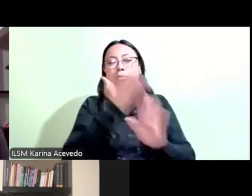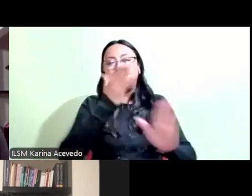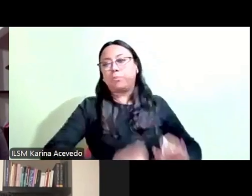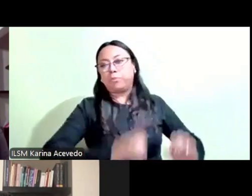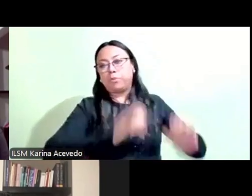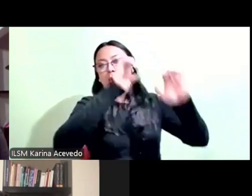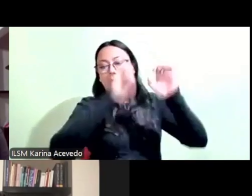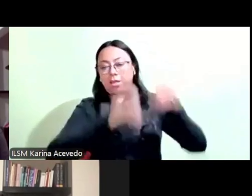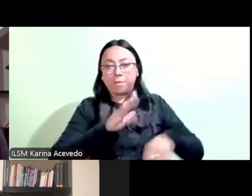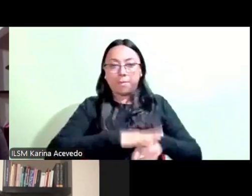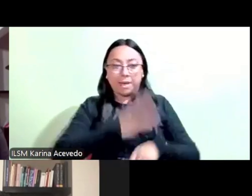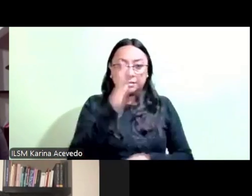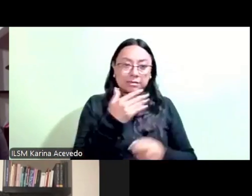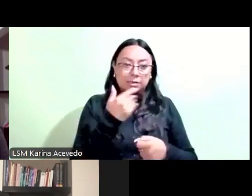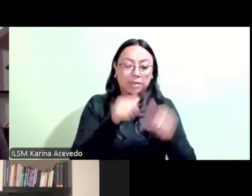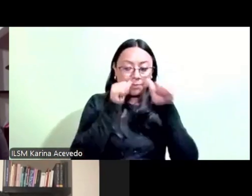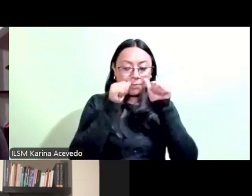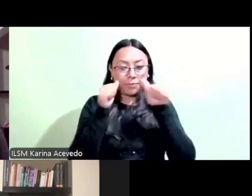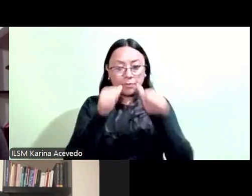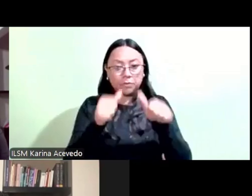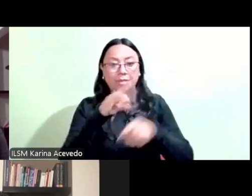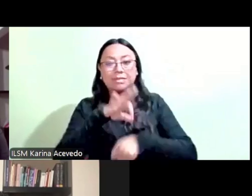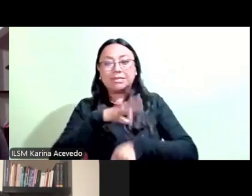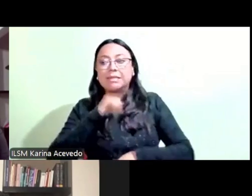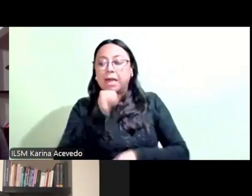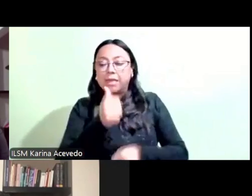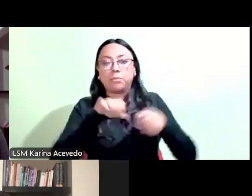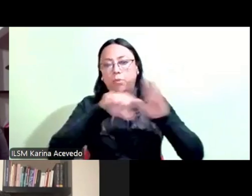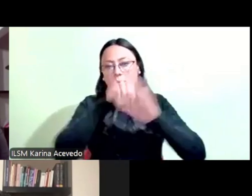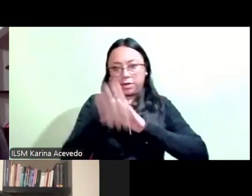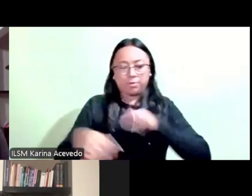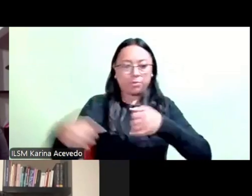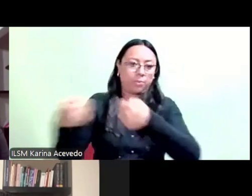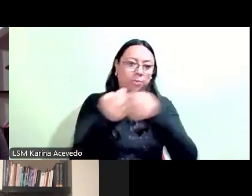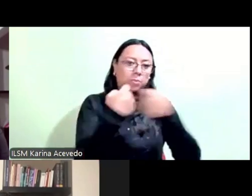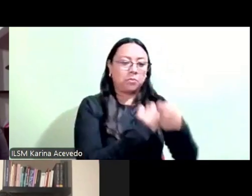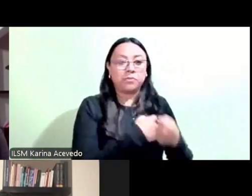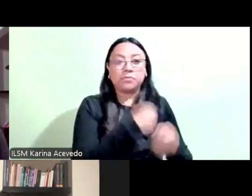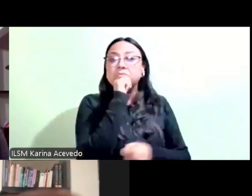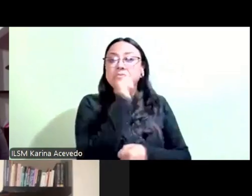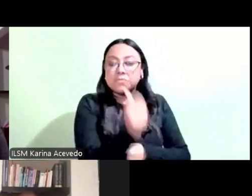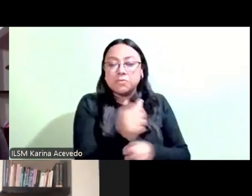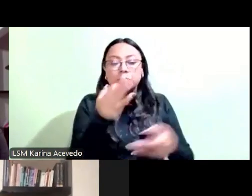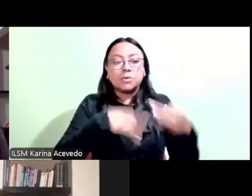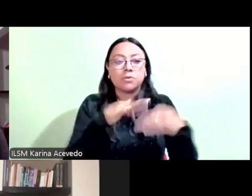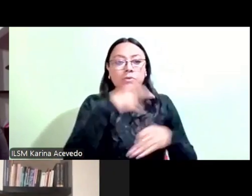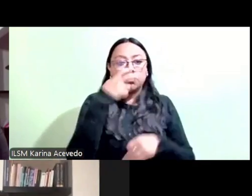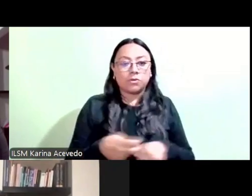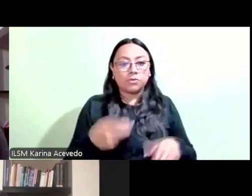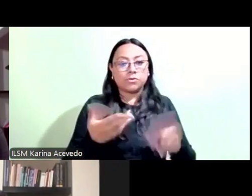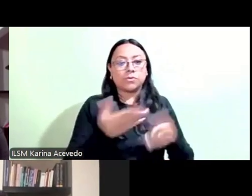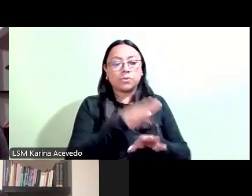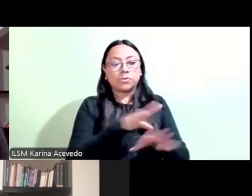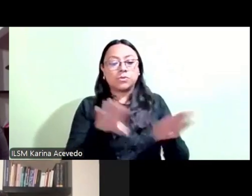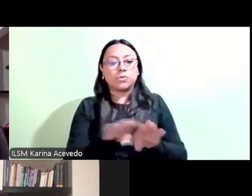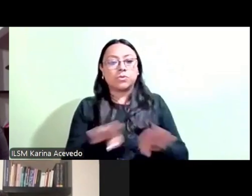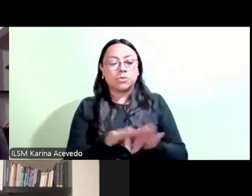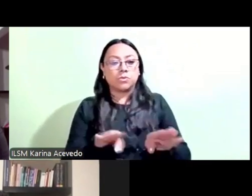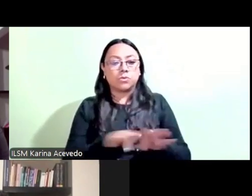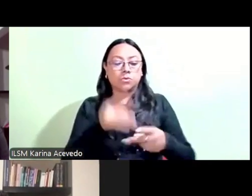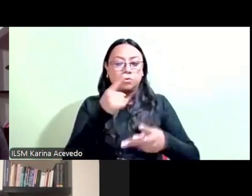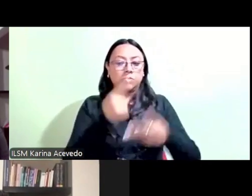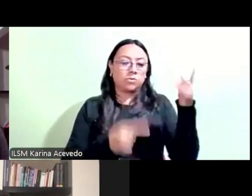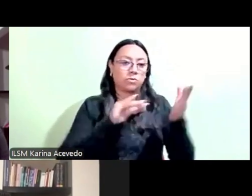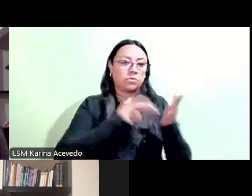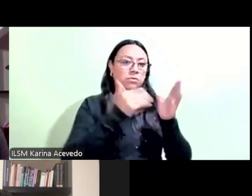un tratamiento adecuado de colindancias, situación que complementa con el apartado de estrategias de desarrollo urbano que regula la